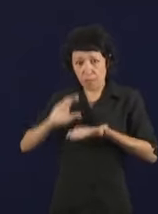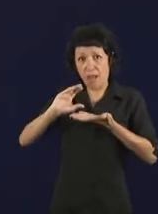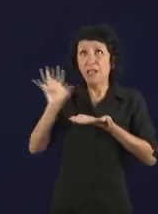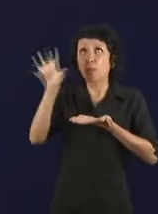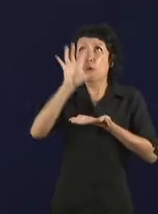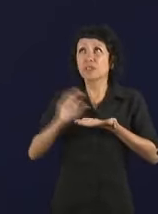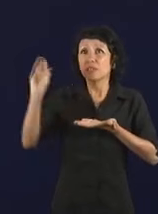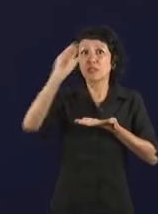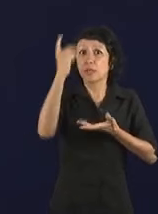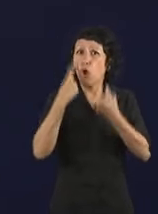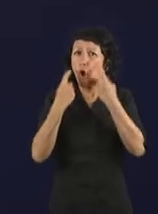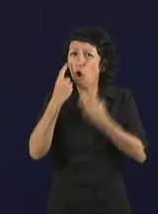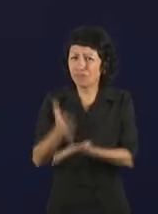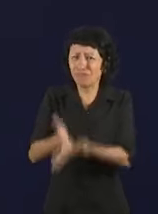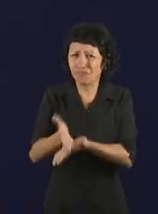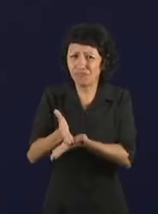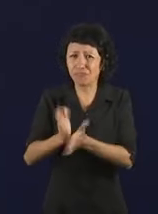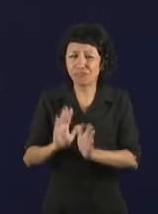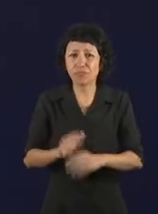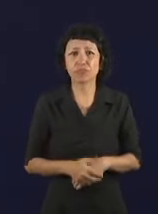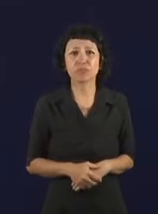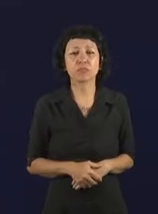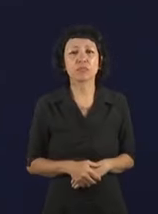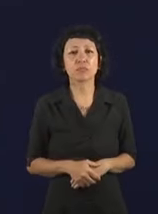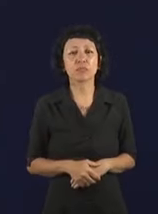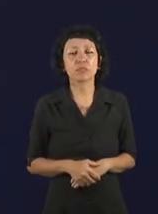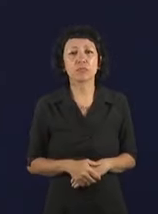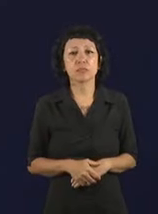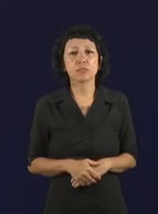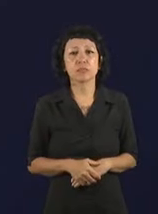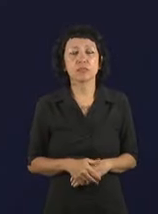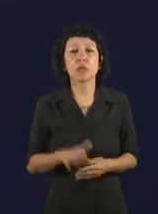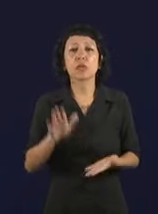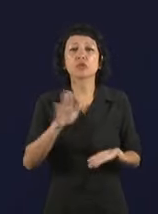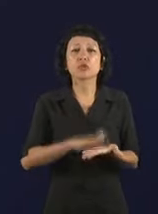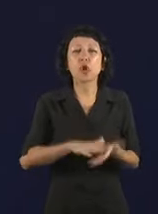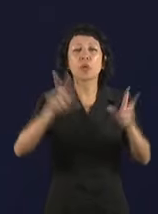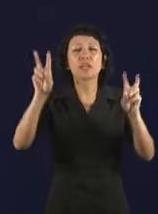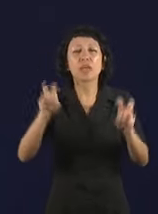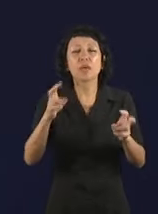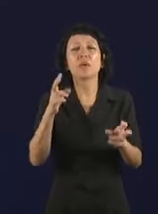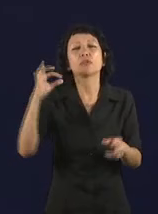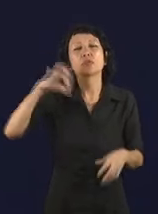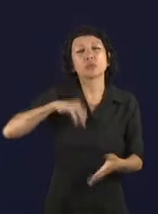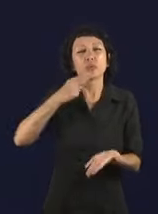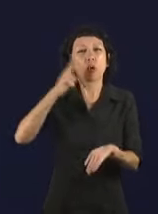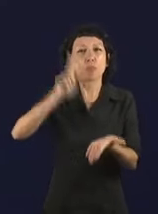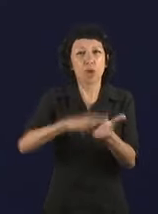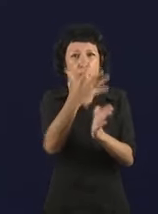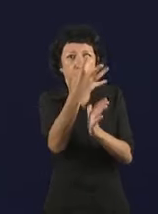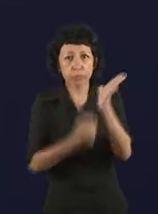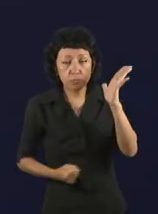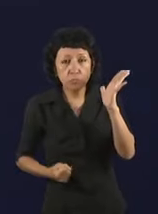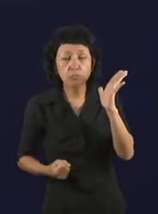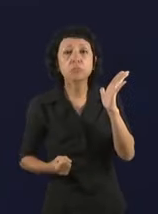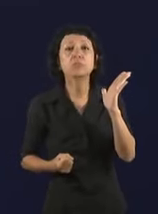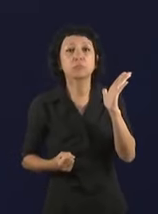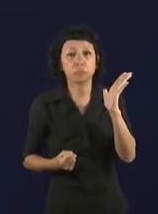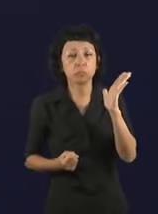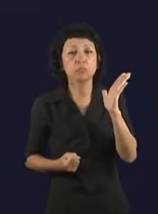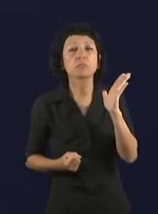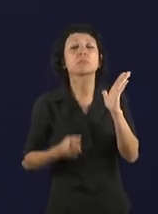provincias en relación a tu eh a ganancias efectivamente también